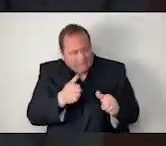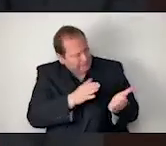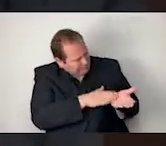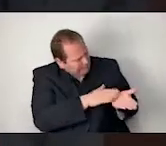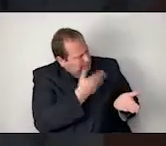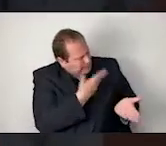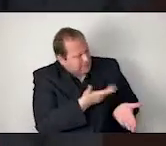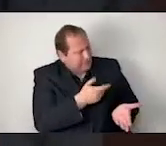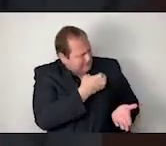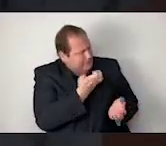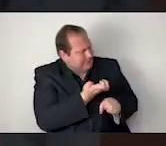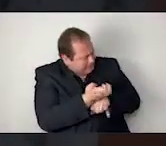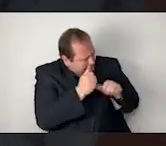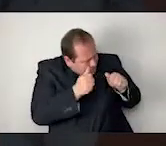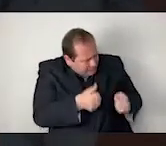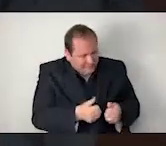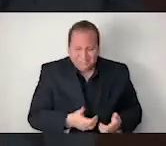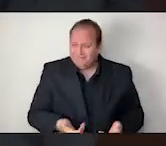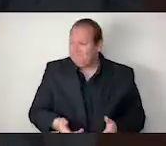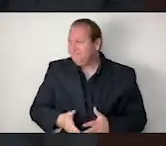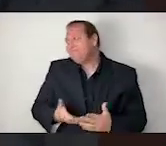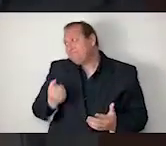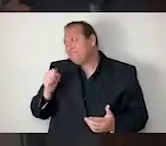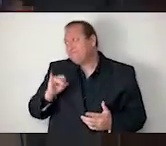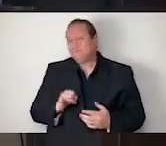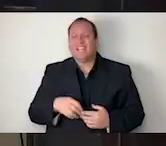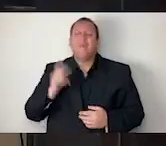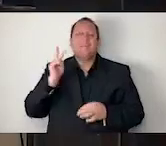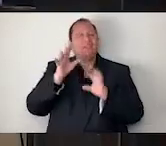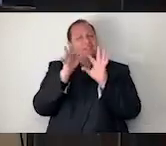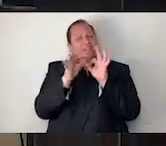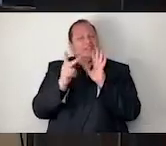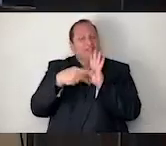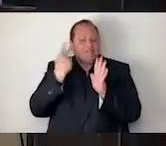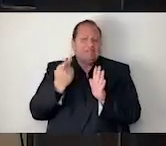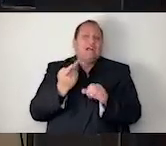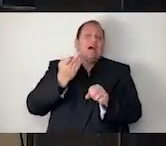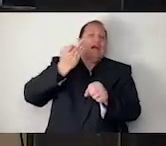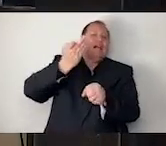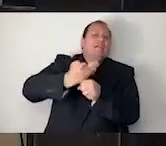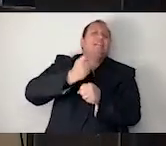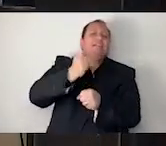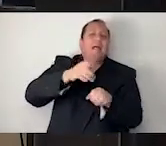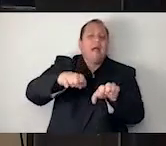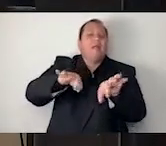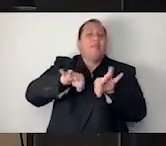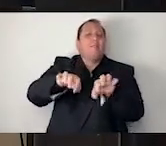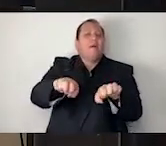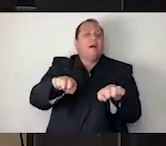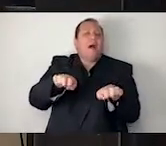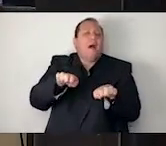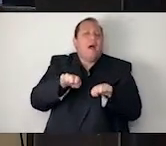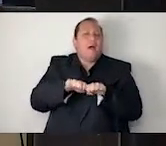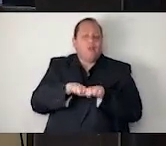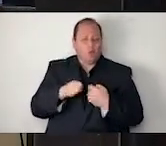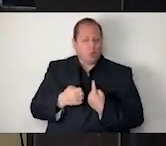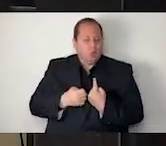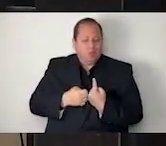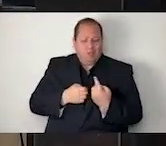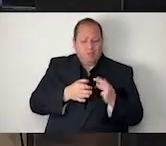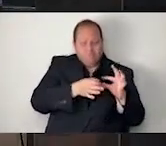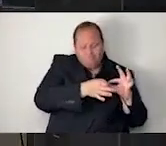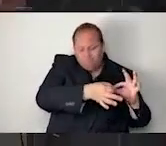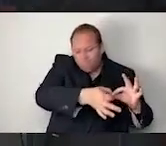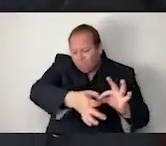los siguientes esto es el producto de un trabajo en equipo gobernador a través de la coordinación con con cofepris con la